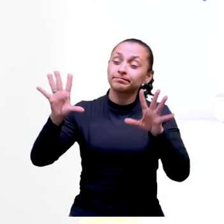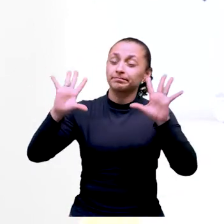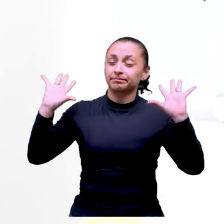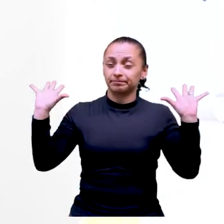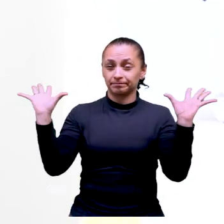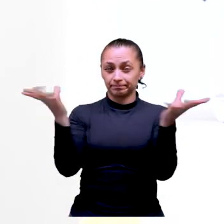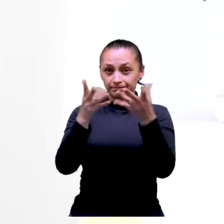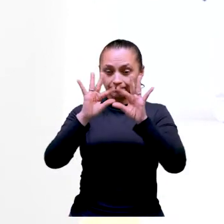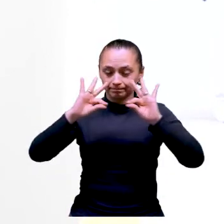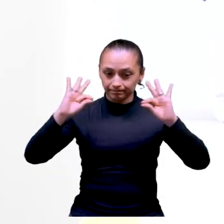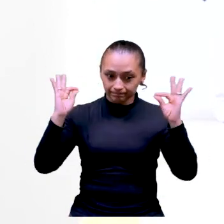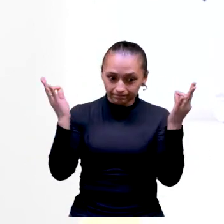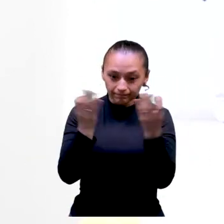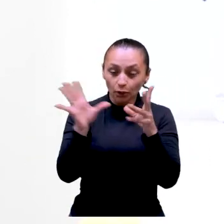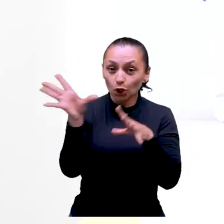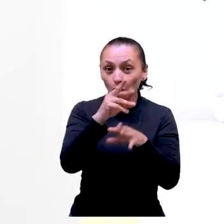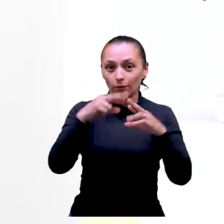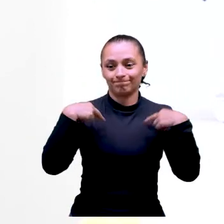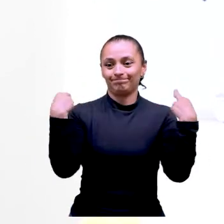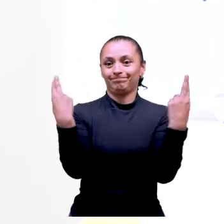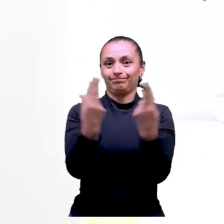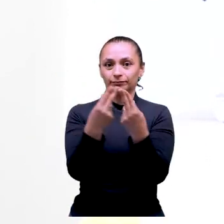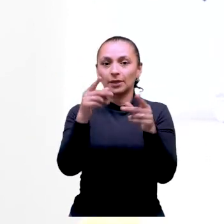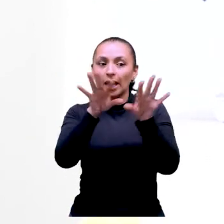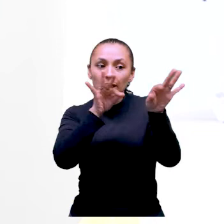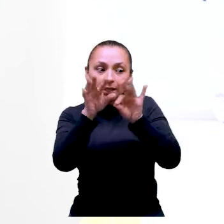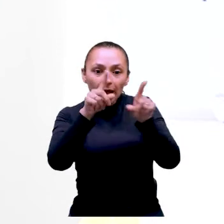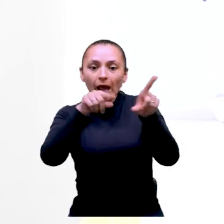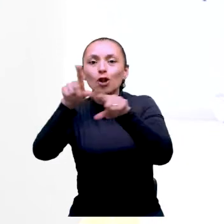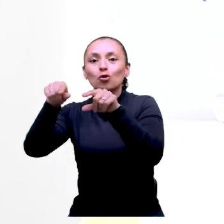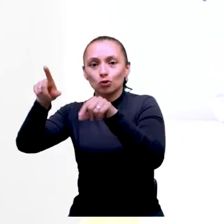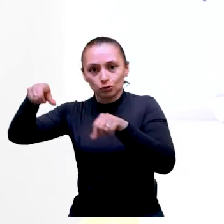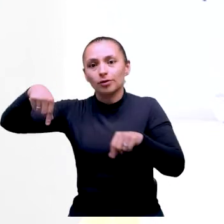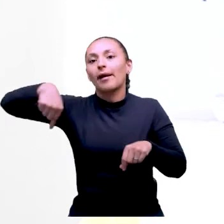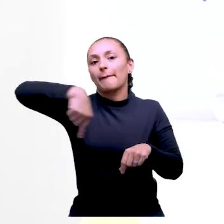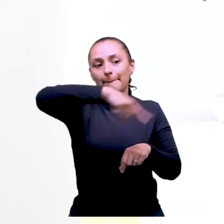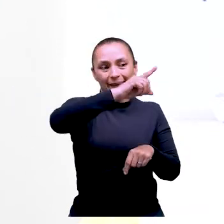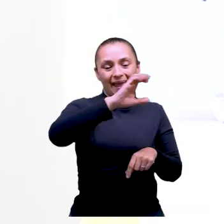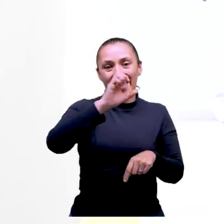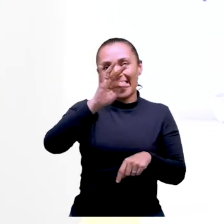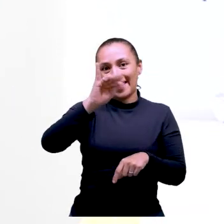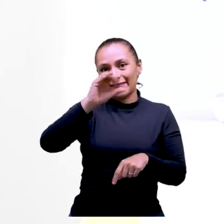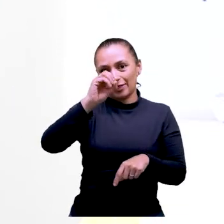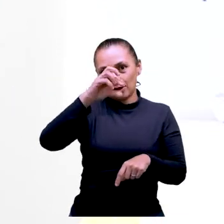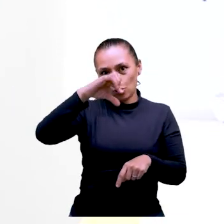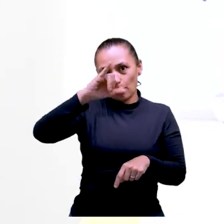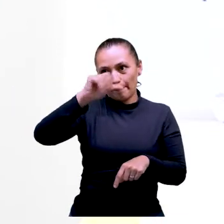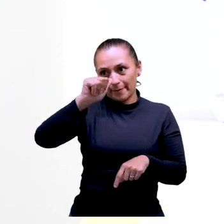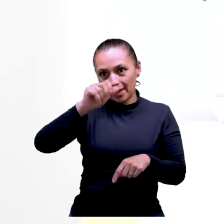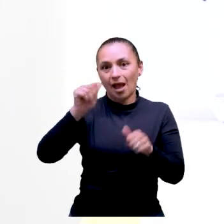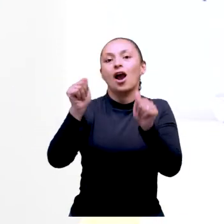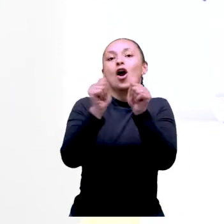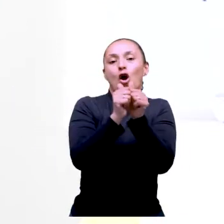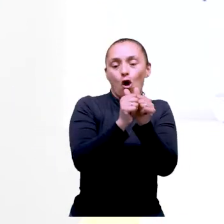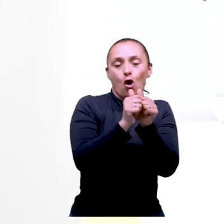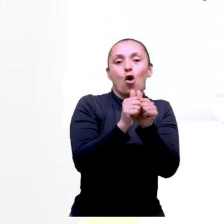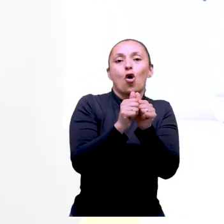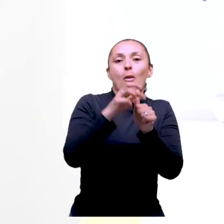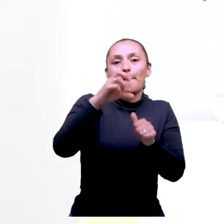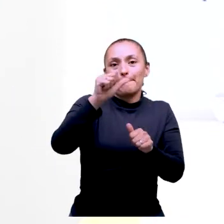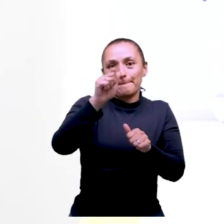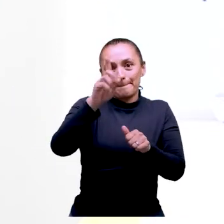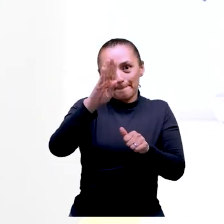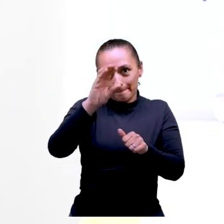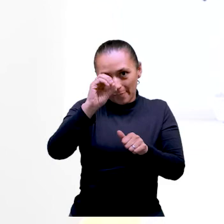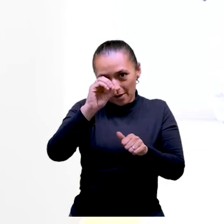con toda la iglesia decidieron escoger alguno de ellos y mandarnos antioquía con pablo y bernabé